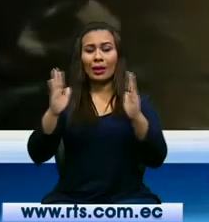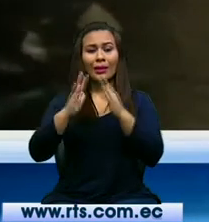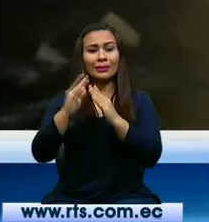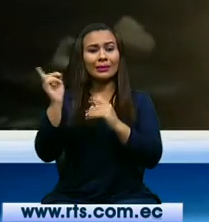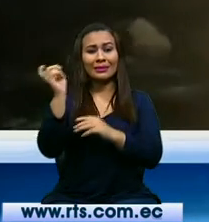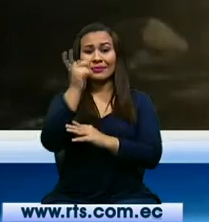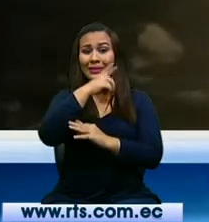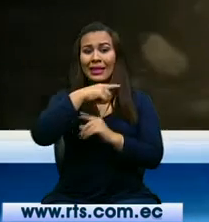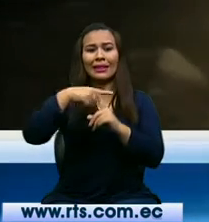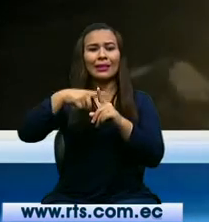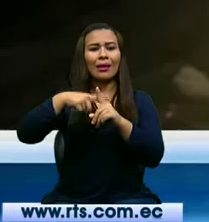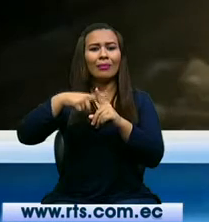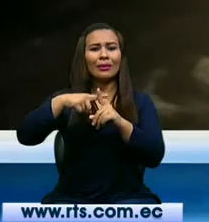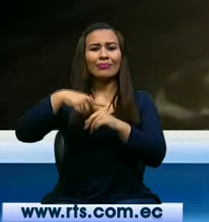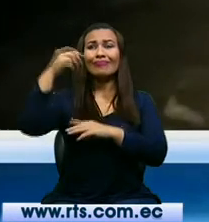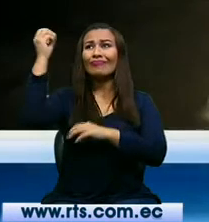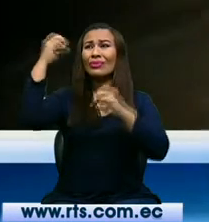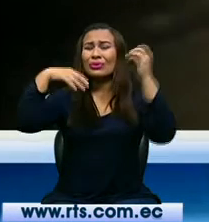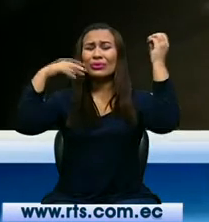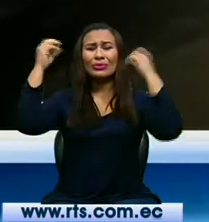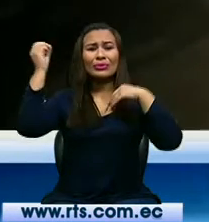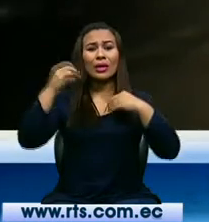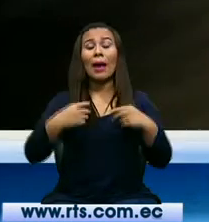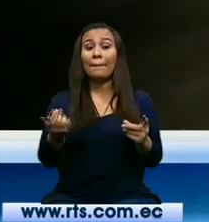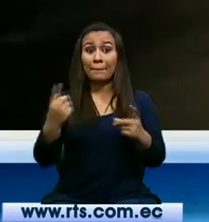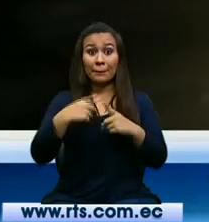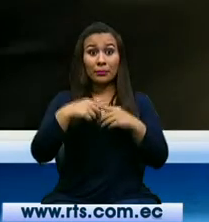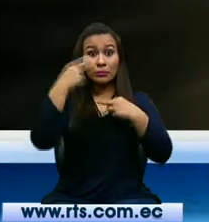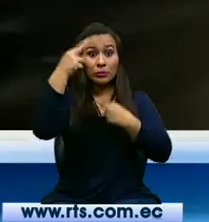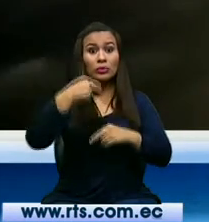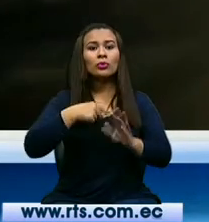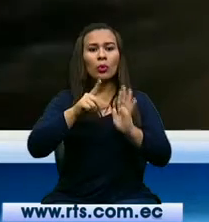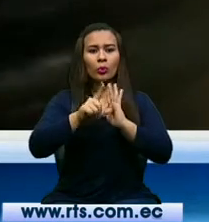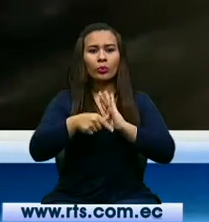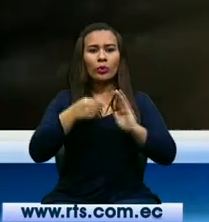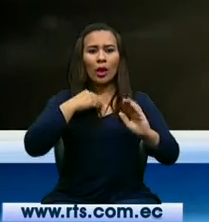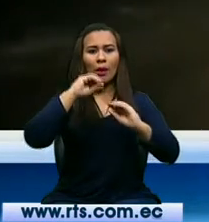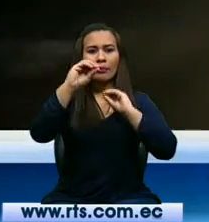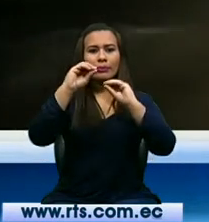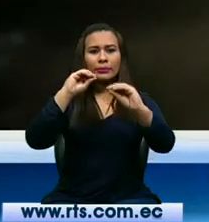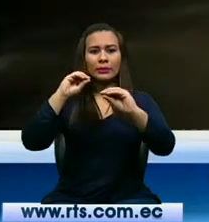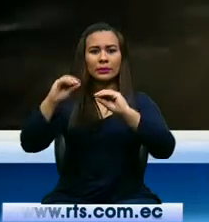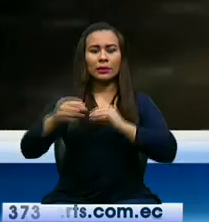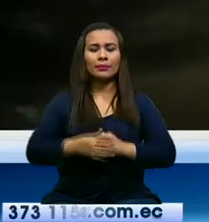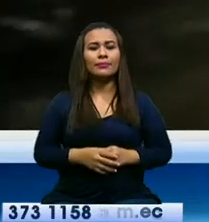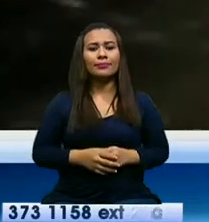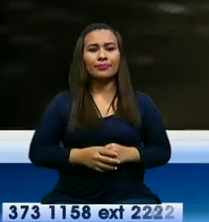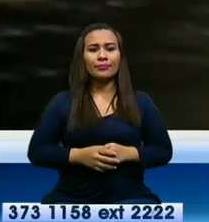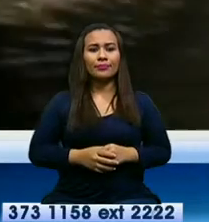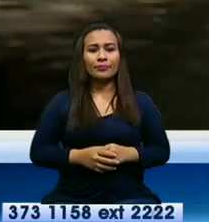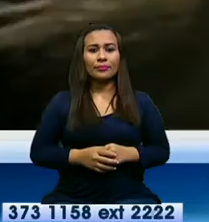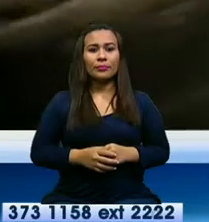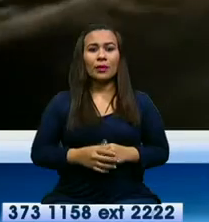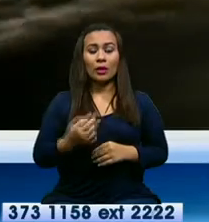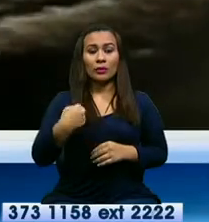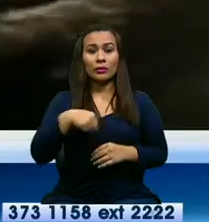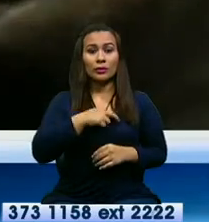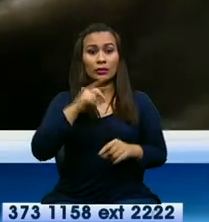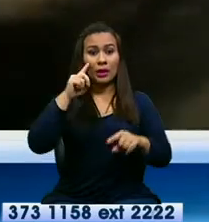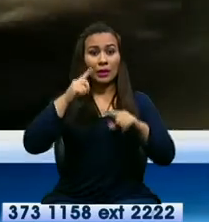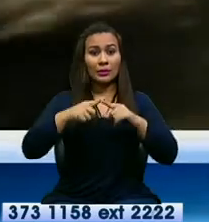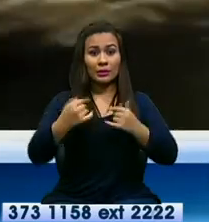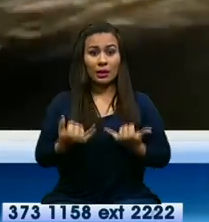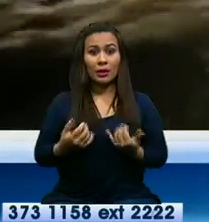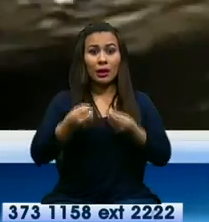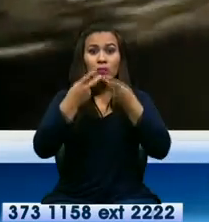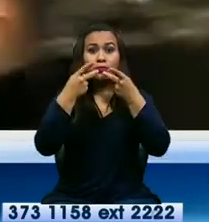le estaremos llevando novedades o nueva información en cualquier momento. Este ha sido un reporte entonces para